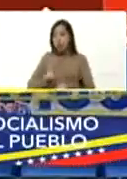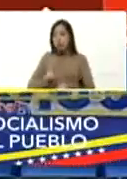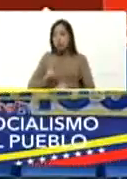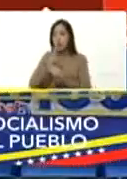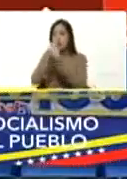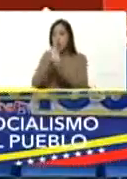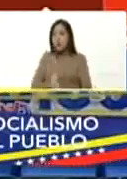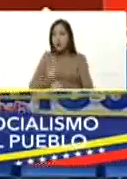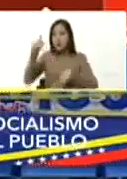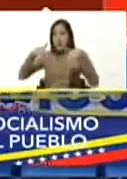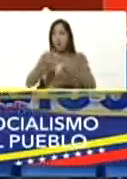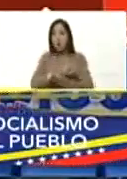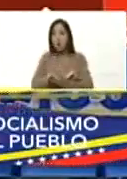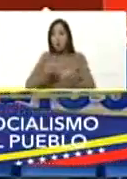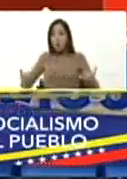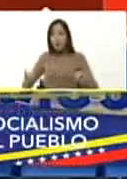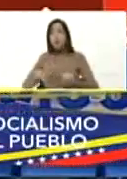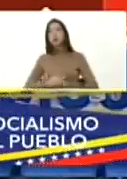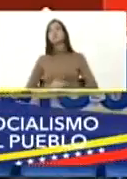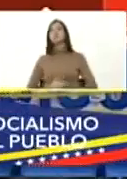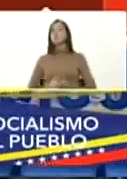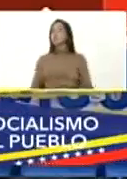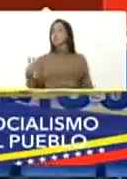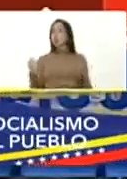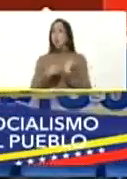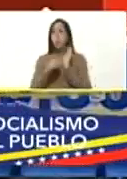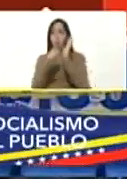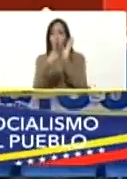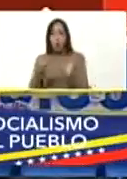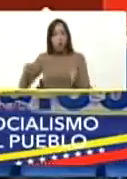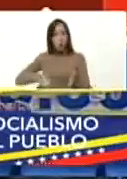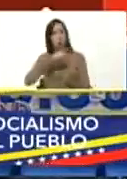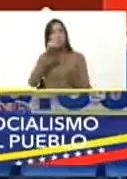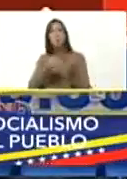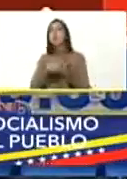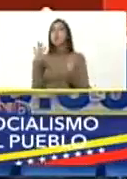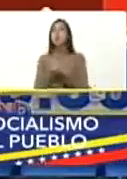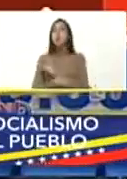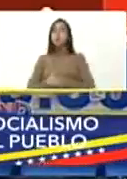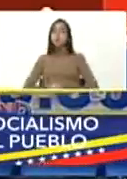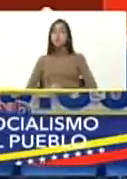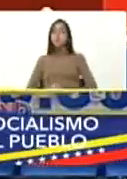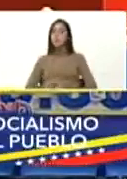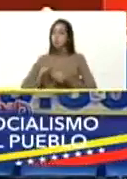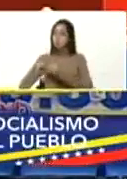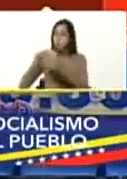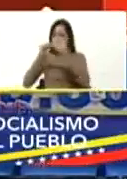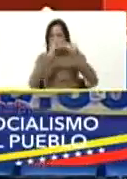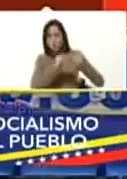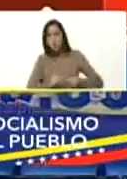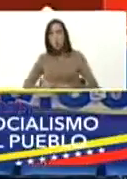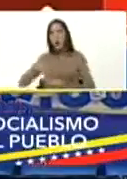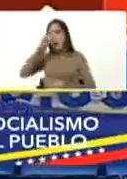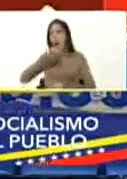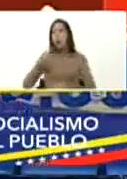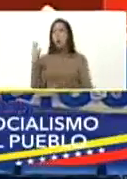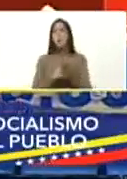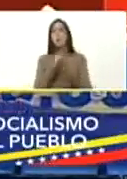las elecciones, y les voy a mostrar completo la radiografía de la recuperación del año